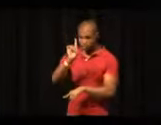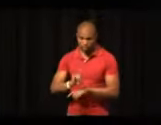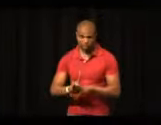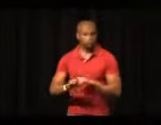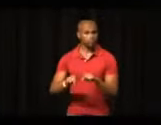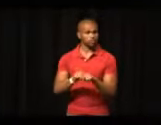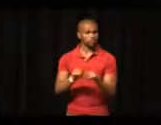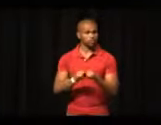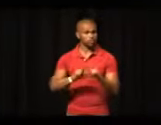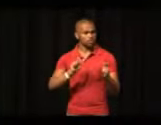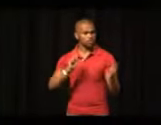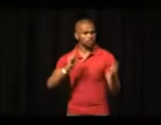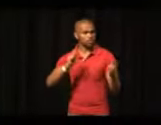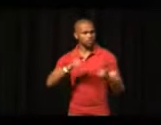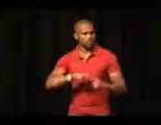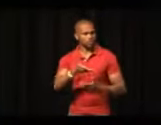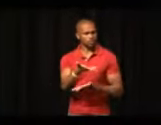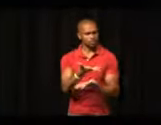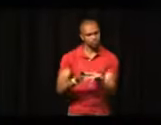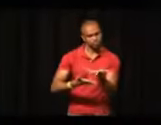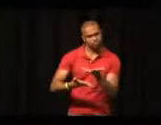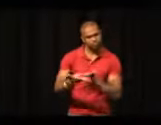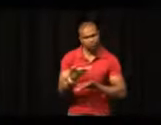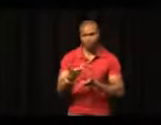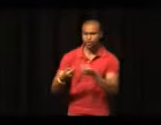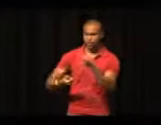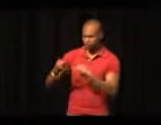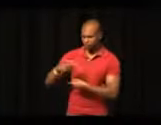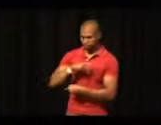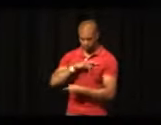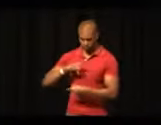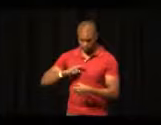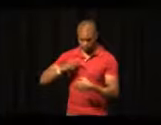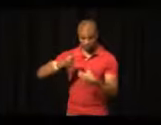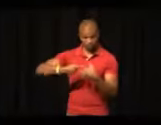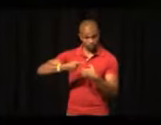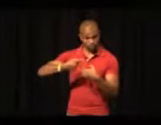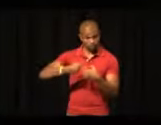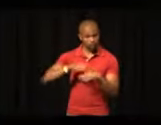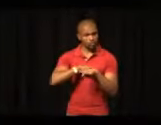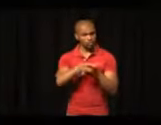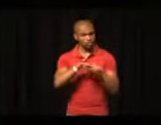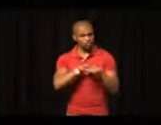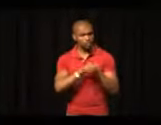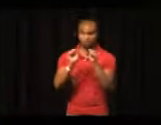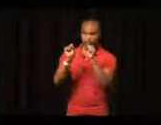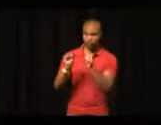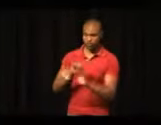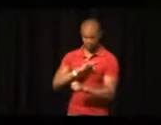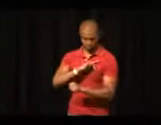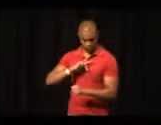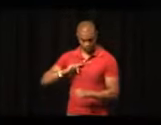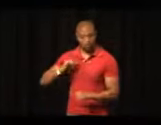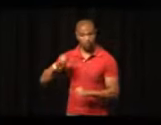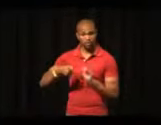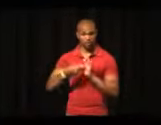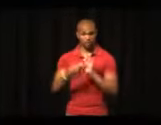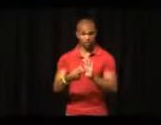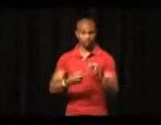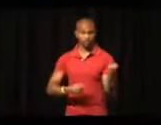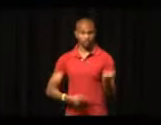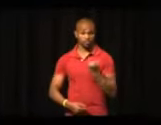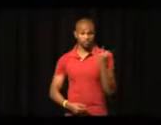la capacidad de involucrar las políticas públicas del municipio, de diálogo con el poder público, etcétera, son